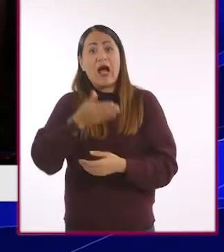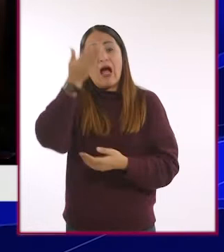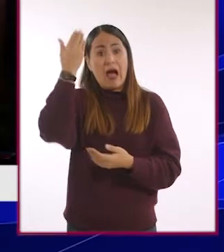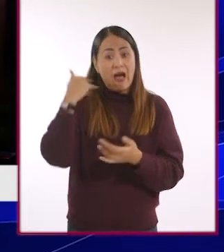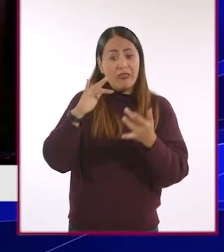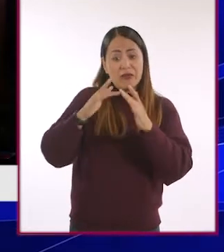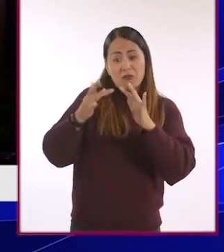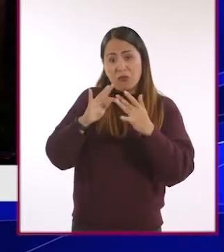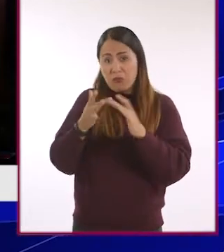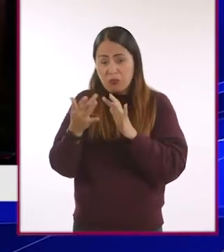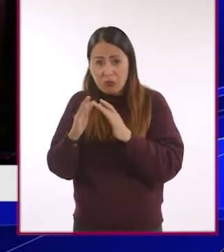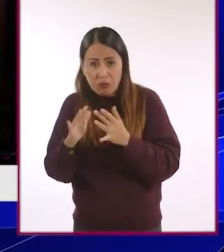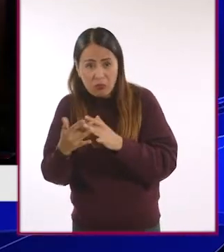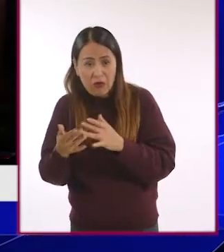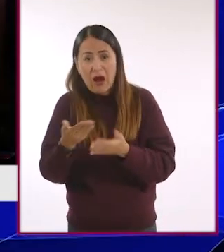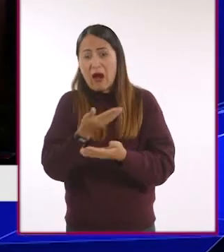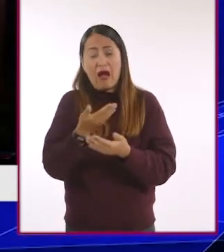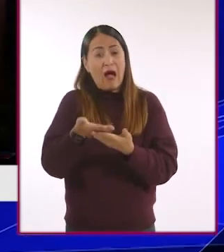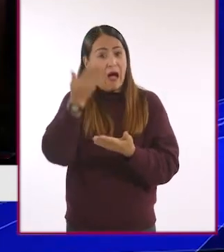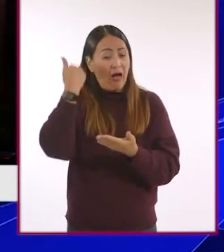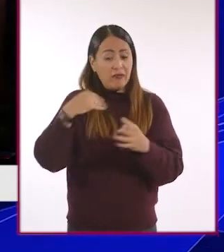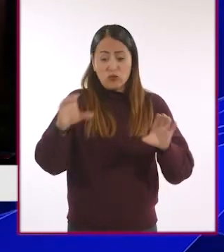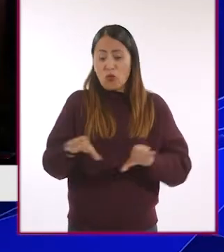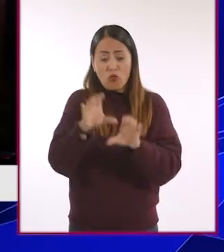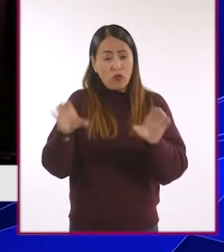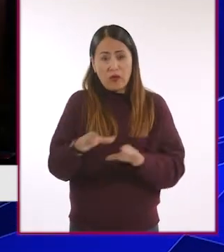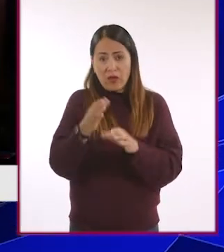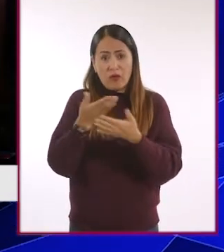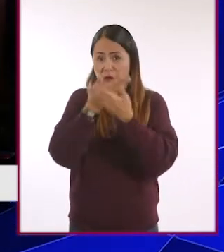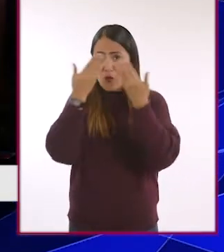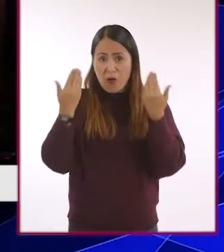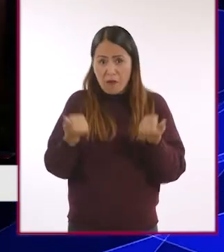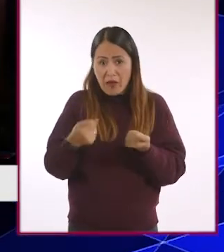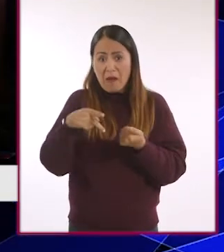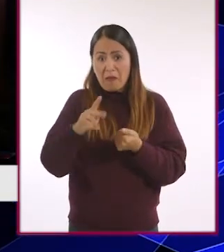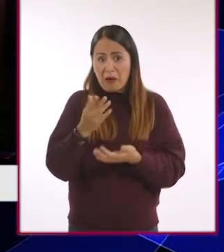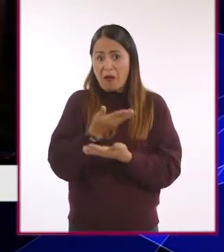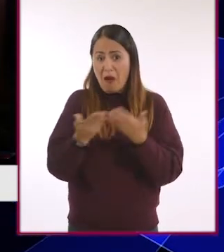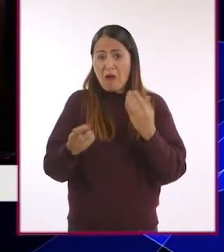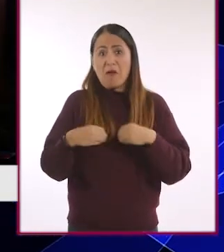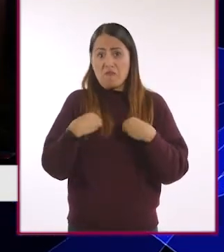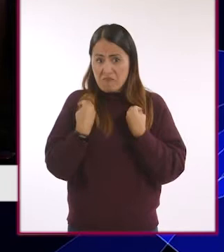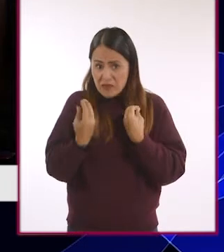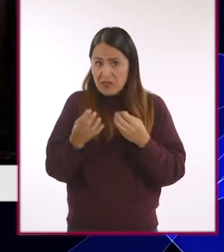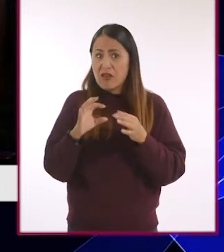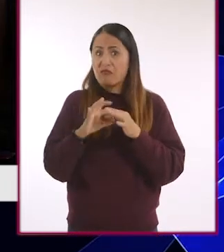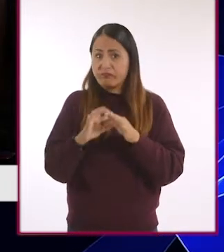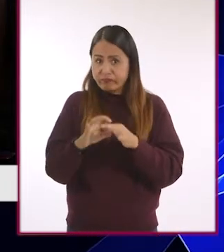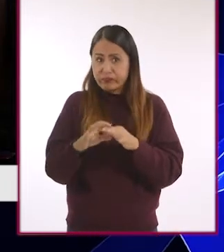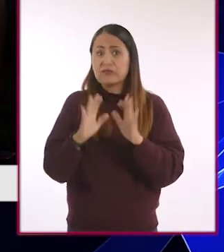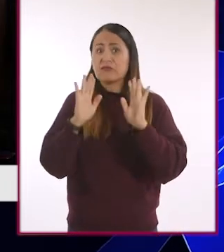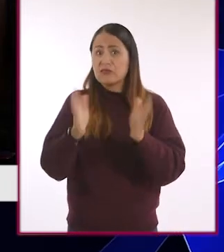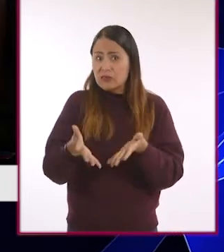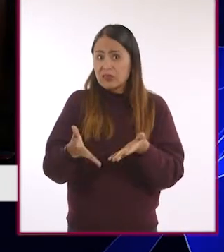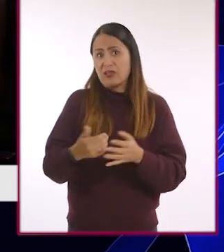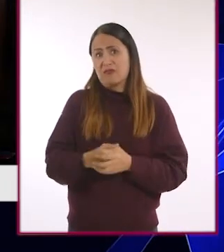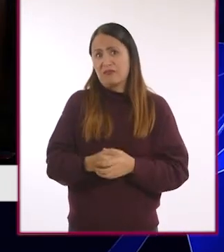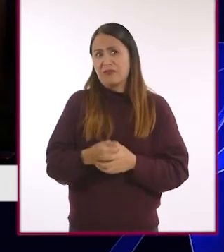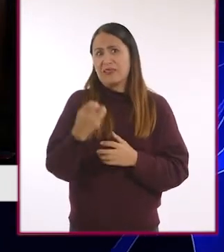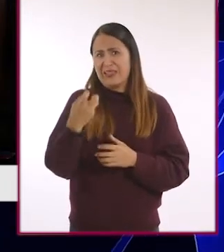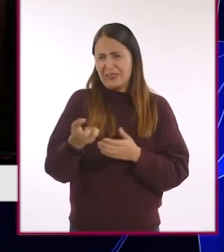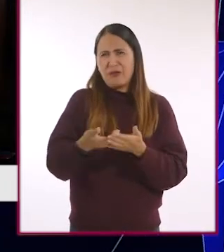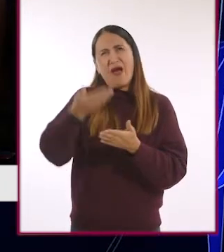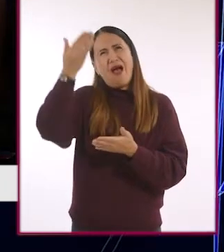siquiera existían las computadoras como tal, ¿no? Y ahora es nuestro día a día las redes sociales. Entonces, siento que todo lo